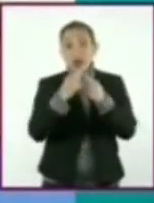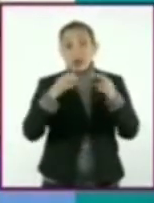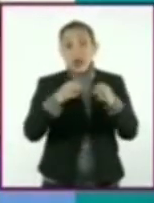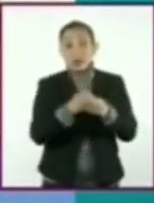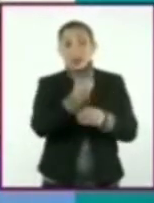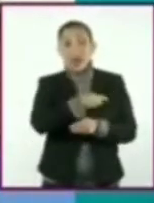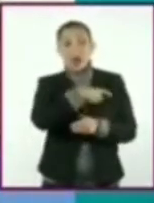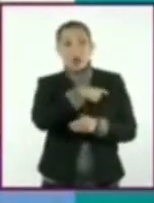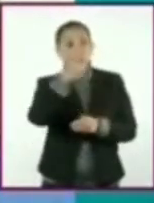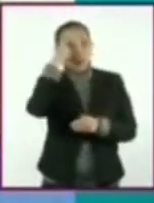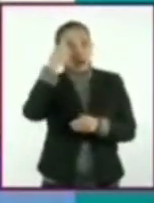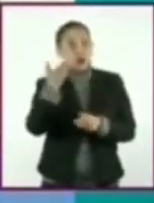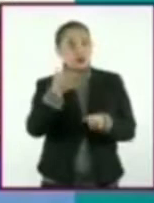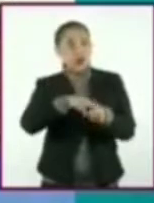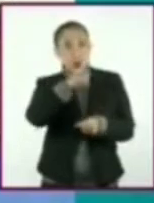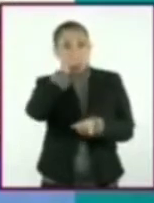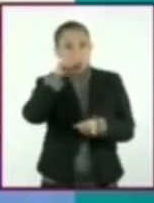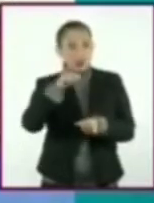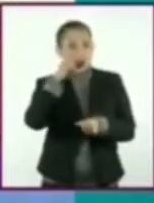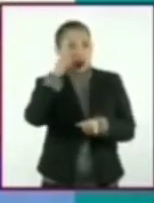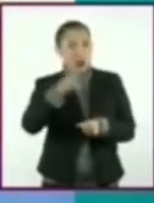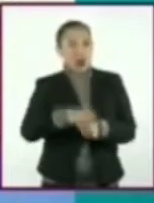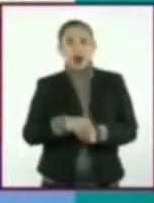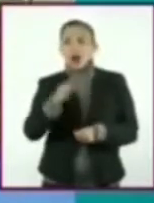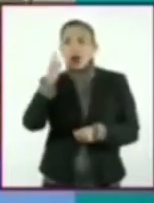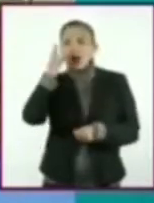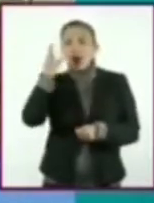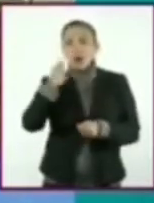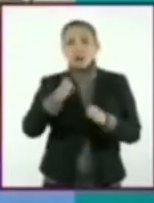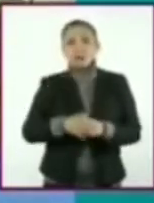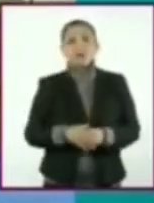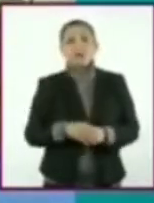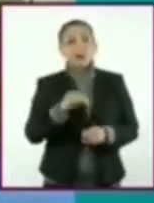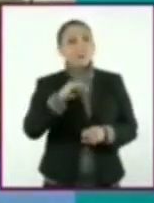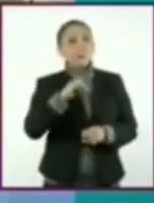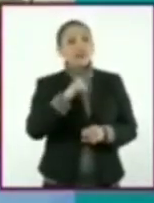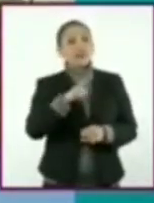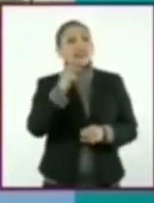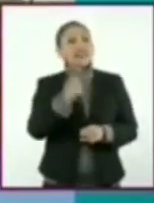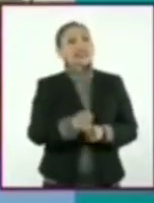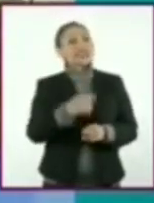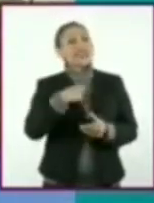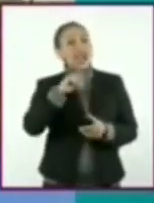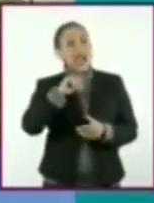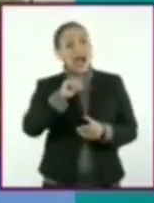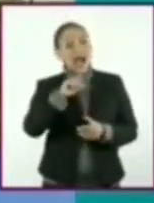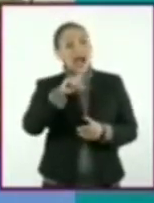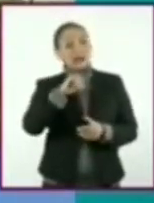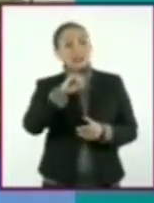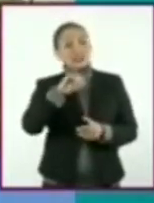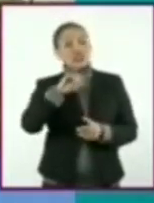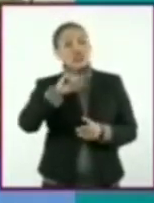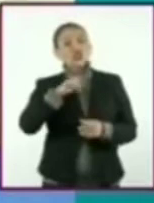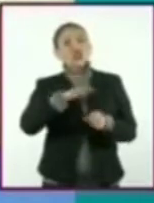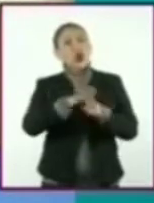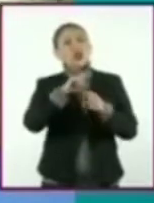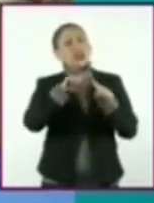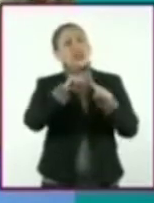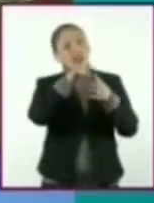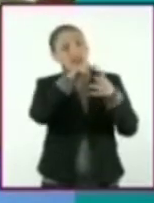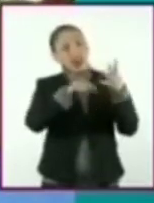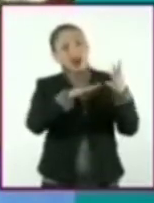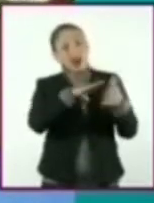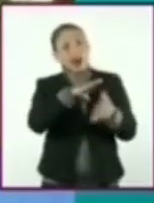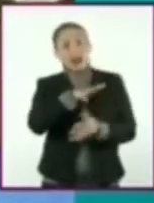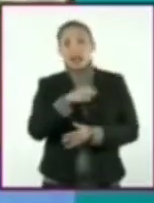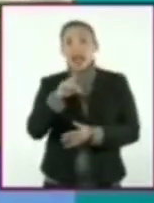Mental del Hospital Juárez de México. Hola, Michelle. Hola, Omar, ¿cómo están? Michelle, ¿qué son las adicciones y qué tipo de adicciones hay?